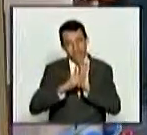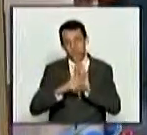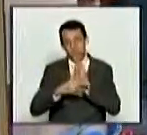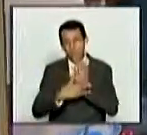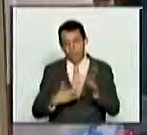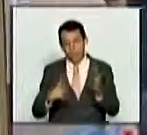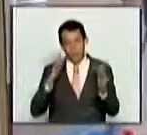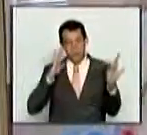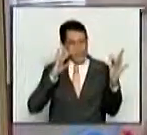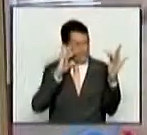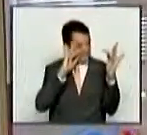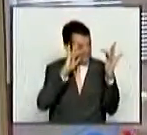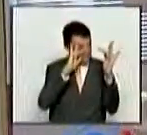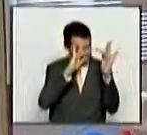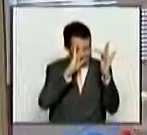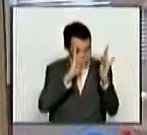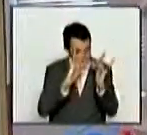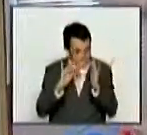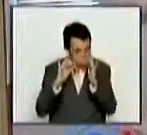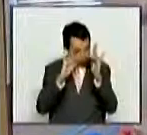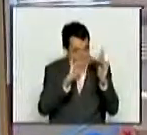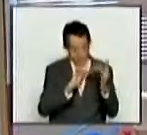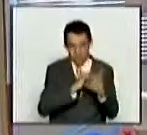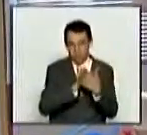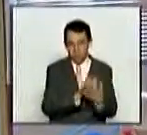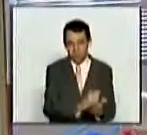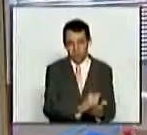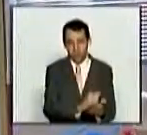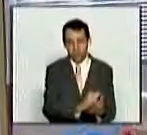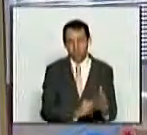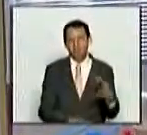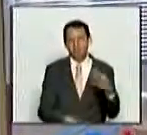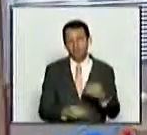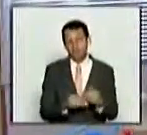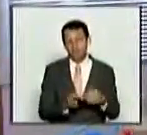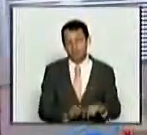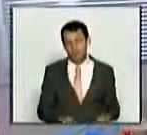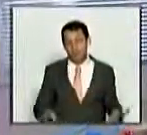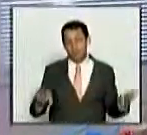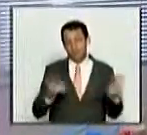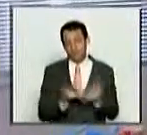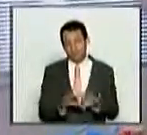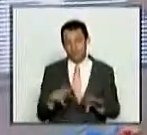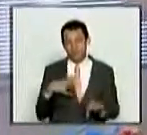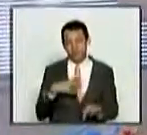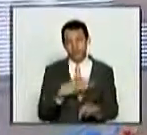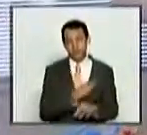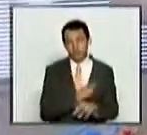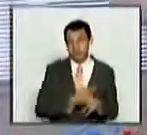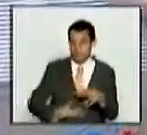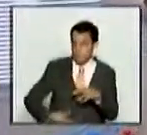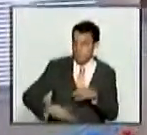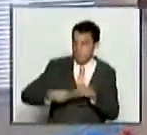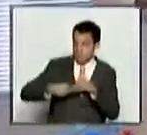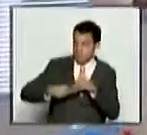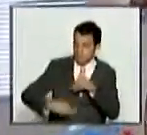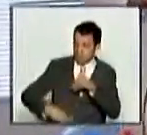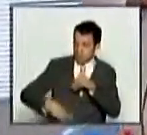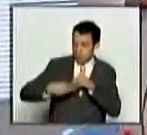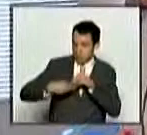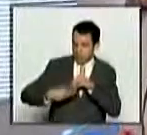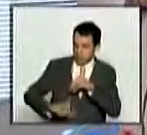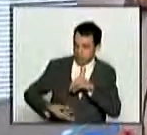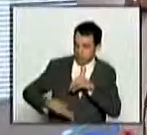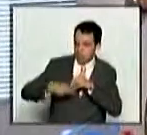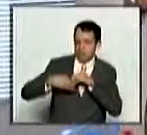aponeurosis, unas conexiones entre ellas. Entonces sería muy importante pues como complementar que a veces estos